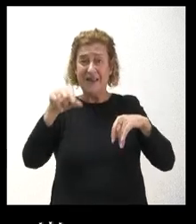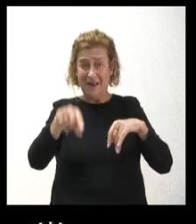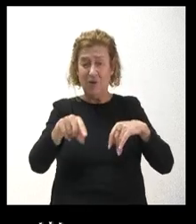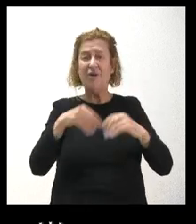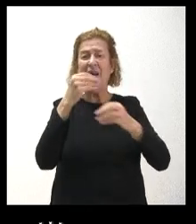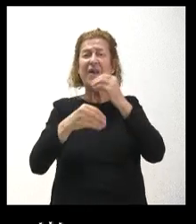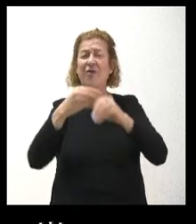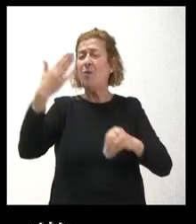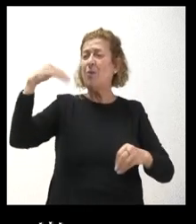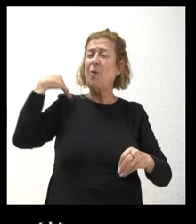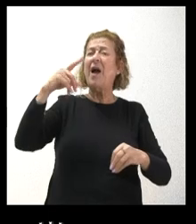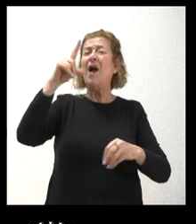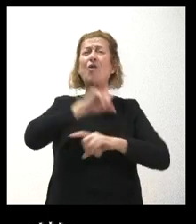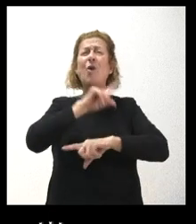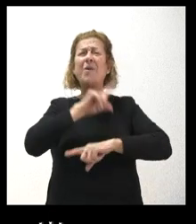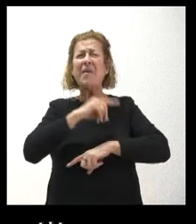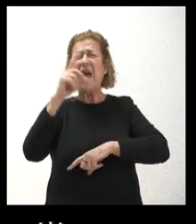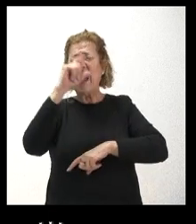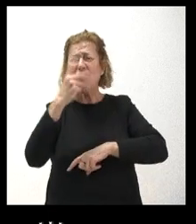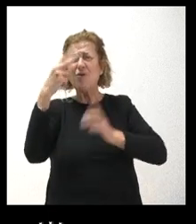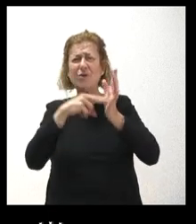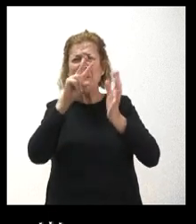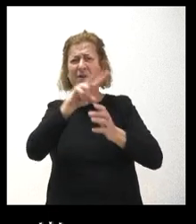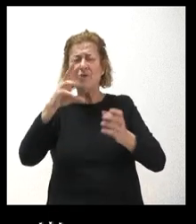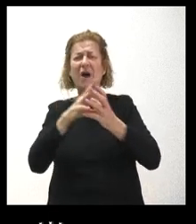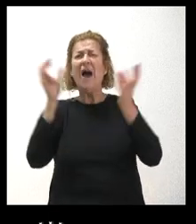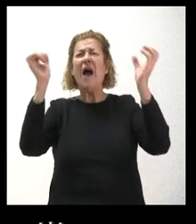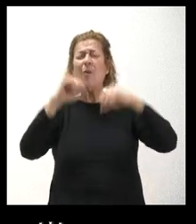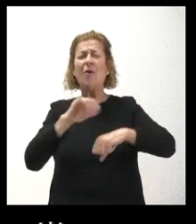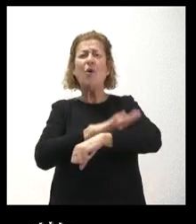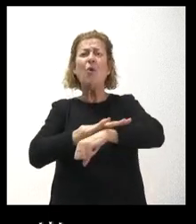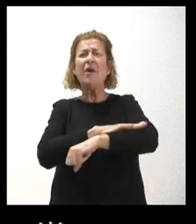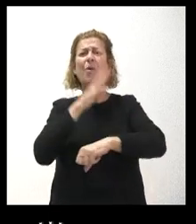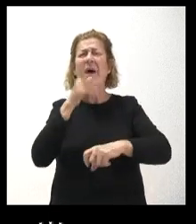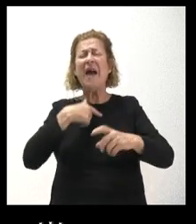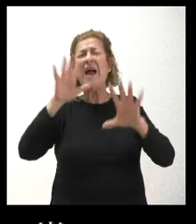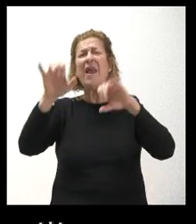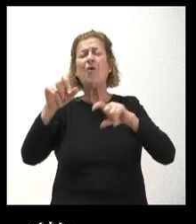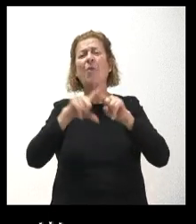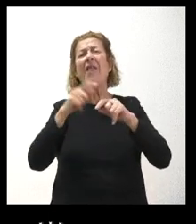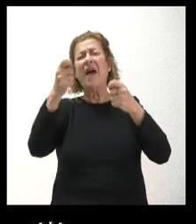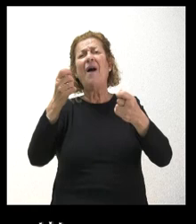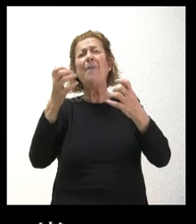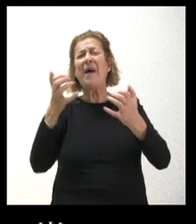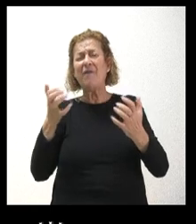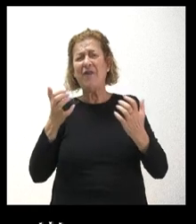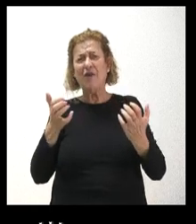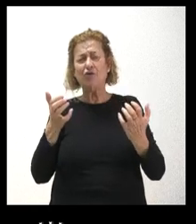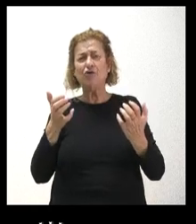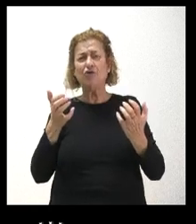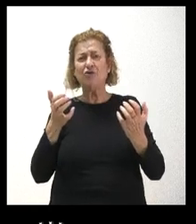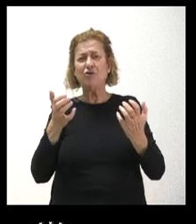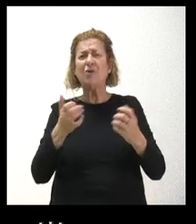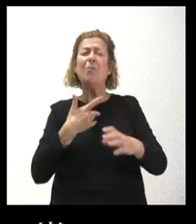en noviembre del año 22 respecto a un acuerdo con el gobierno para que León tuviera eh beneficio de las